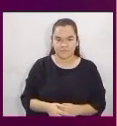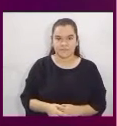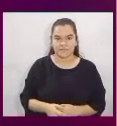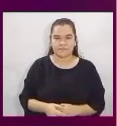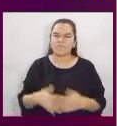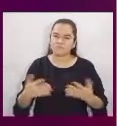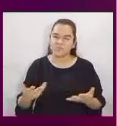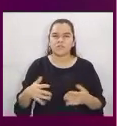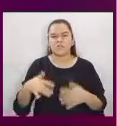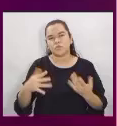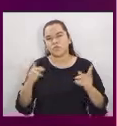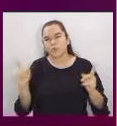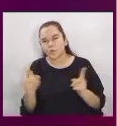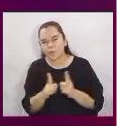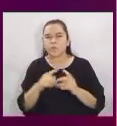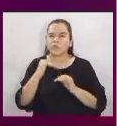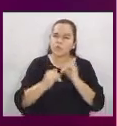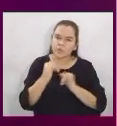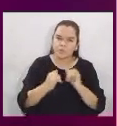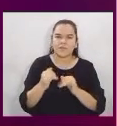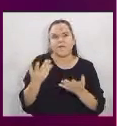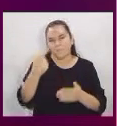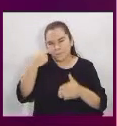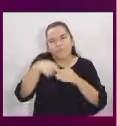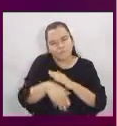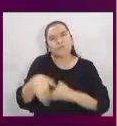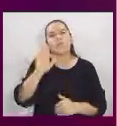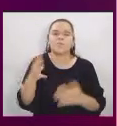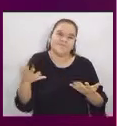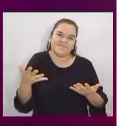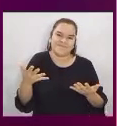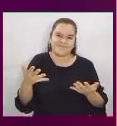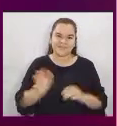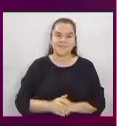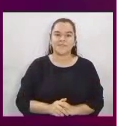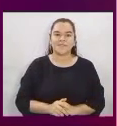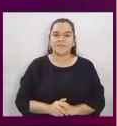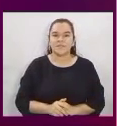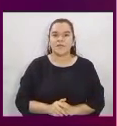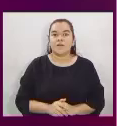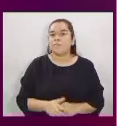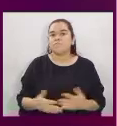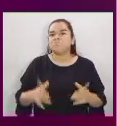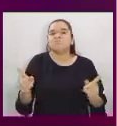manifiesta en este nuevo ser. Bueno, tal vez estoy reduciendo demasiado la explicación, pero bueno,